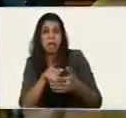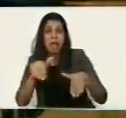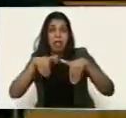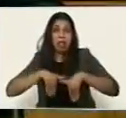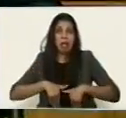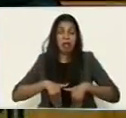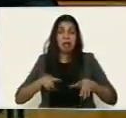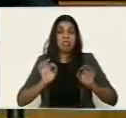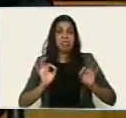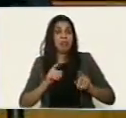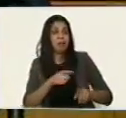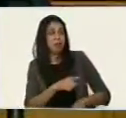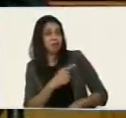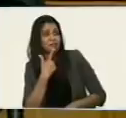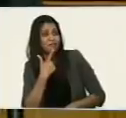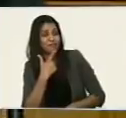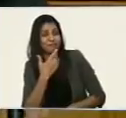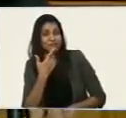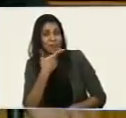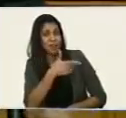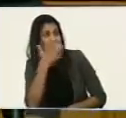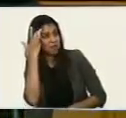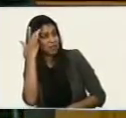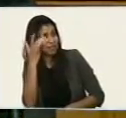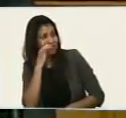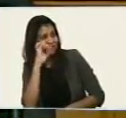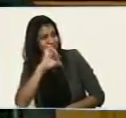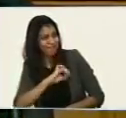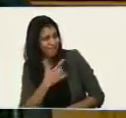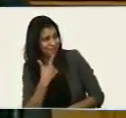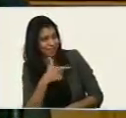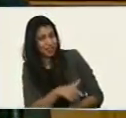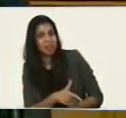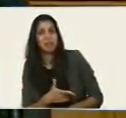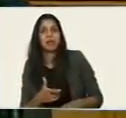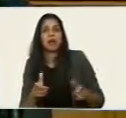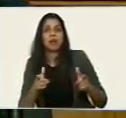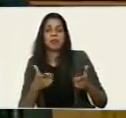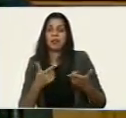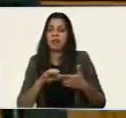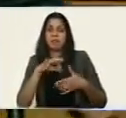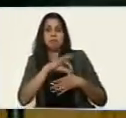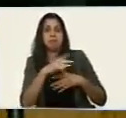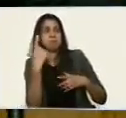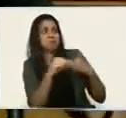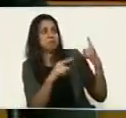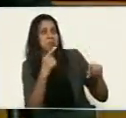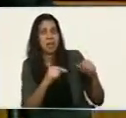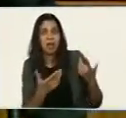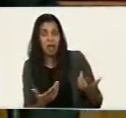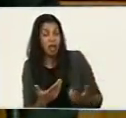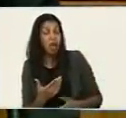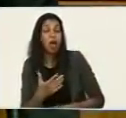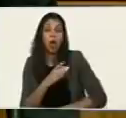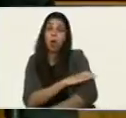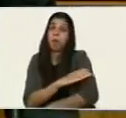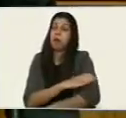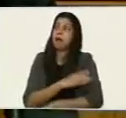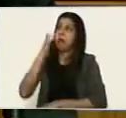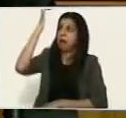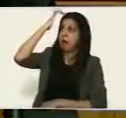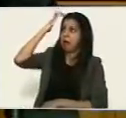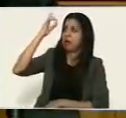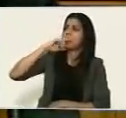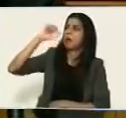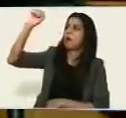Gente inteligente como ellos que se necesita para gobernar, que entregan los espacios. Ah, pero tú los escuchas diciendo: Nicolás tiene que